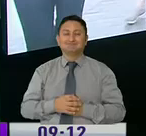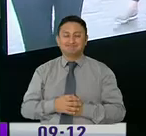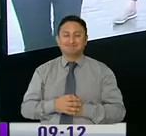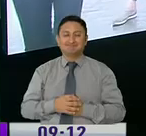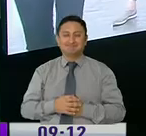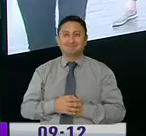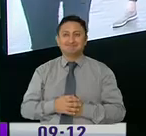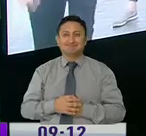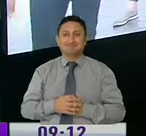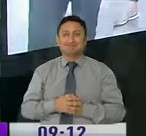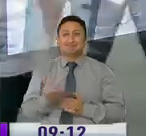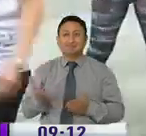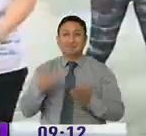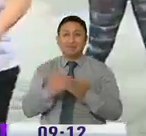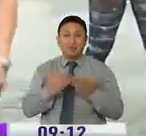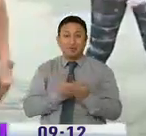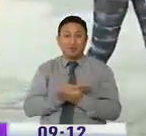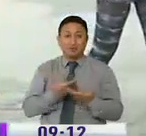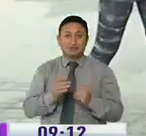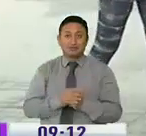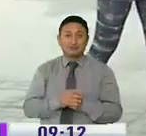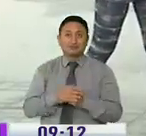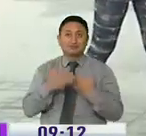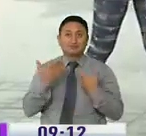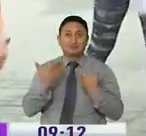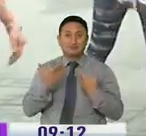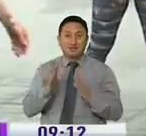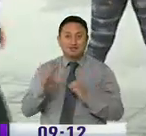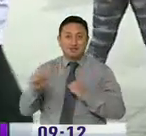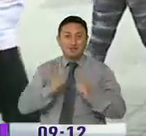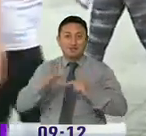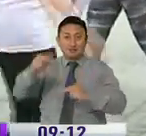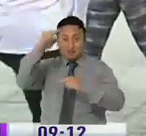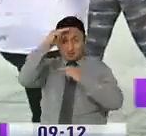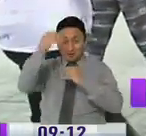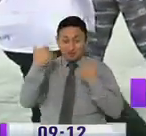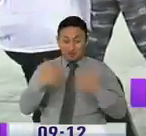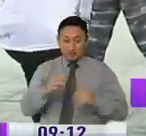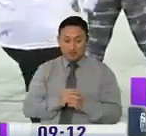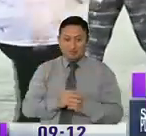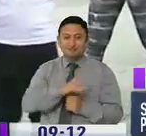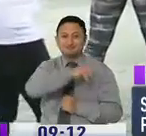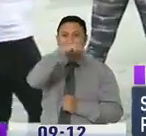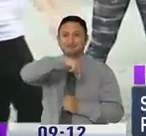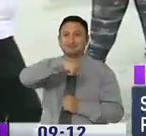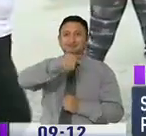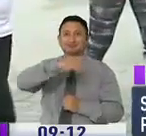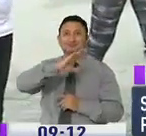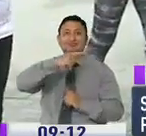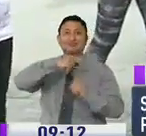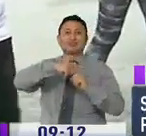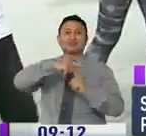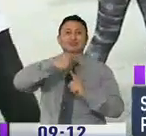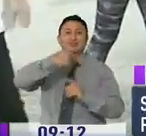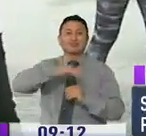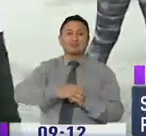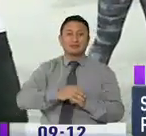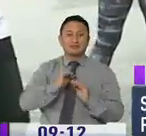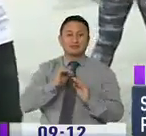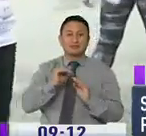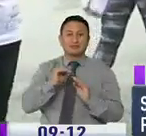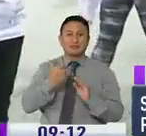Roberto, nuevamente junto a ustedes luego de una intensa jornada noticiosa el día de hoy. Ahora estamos aquí en la Cruz del Papa luego de haber